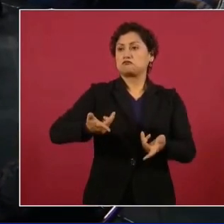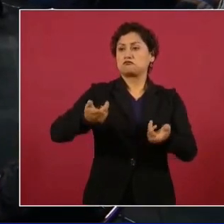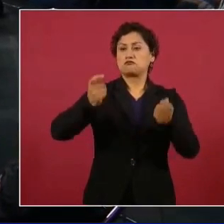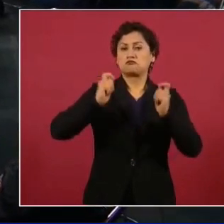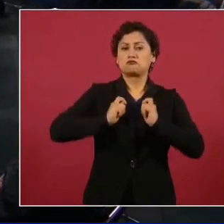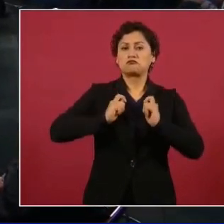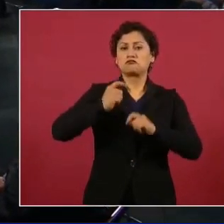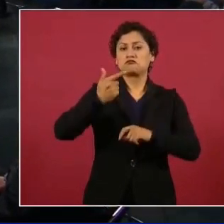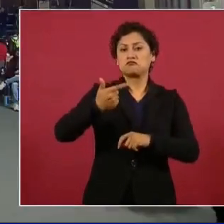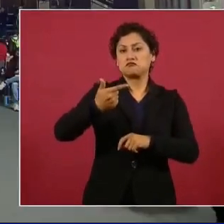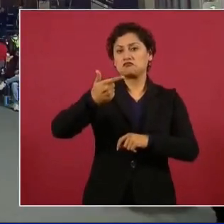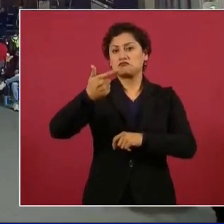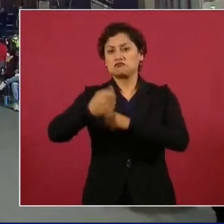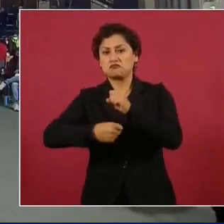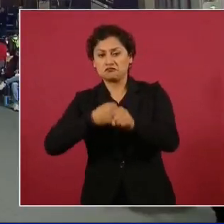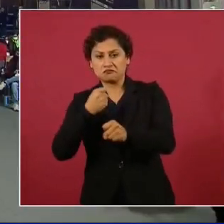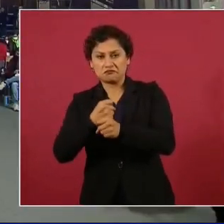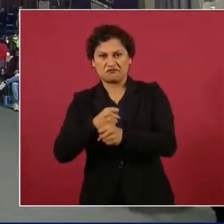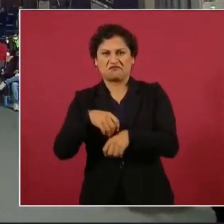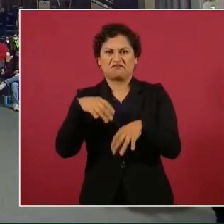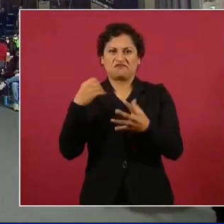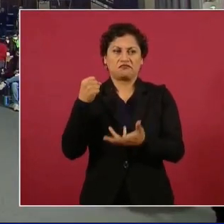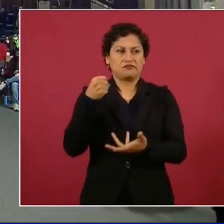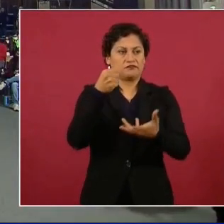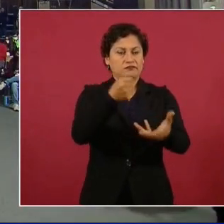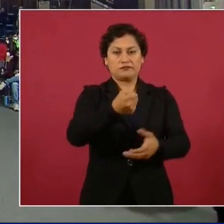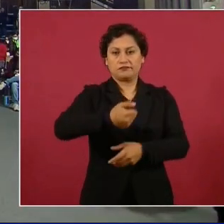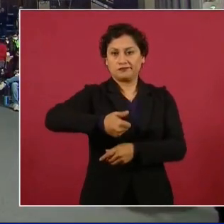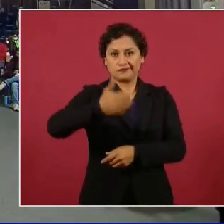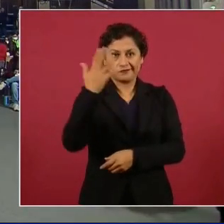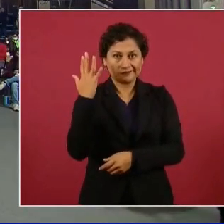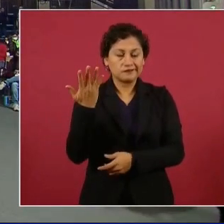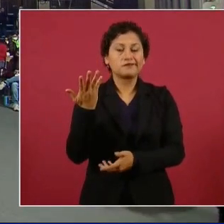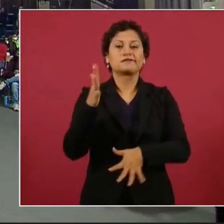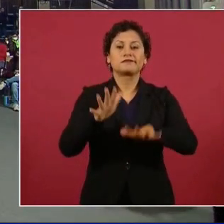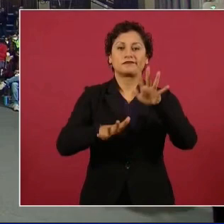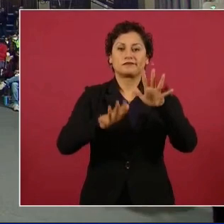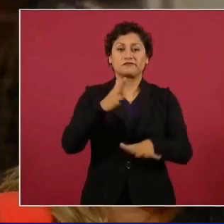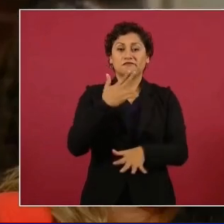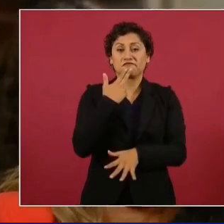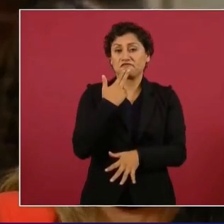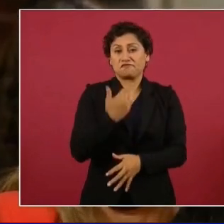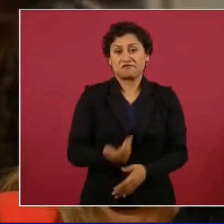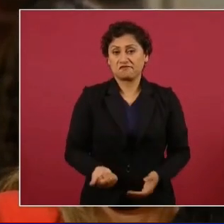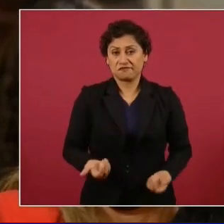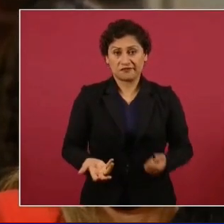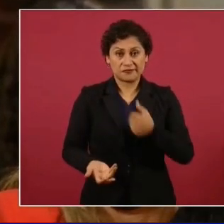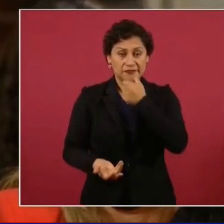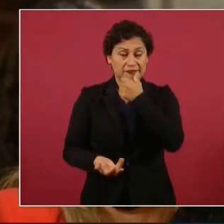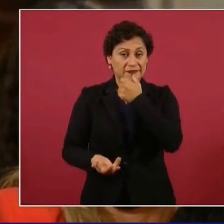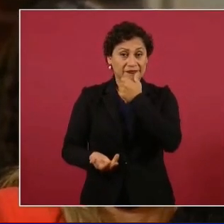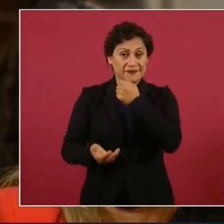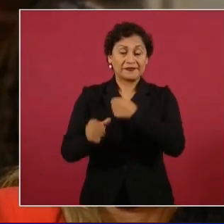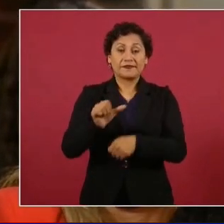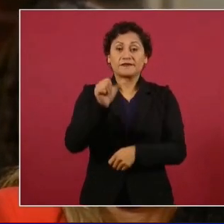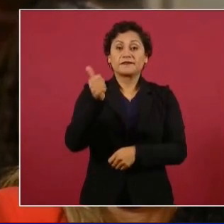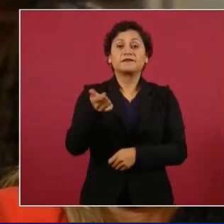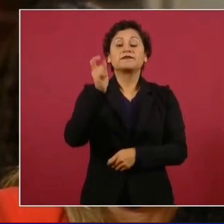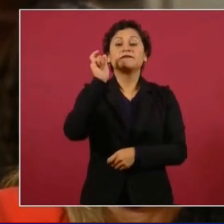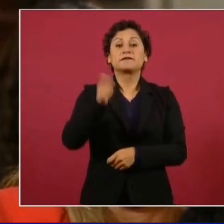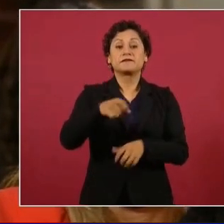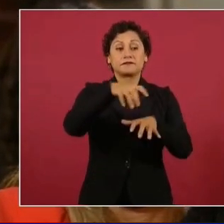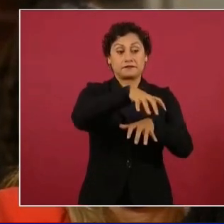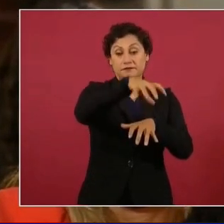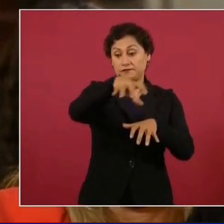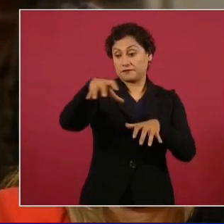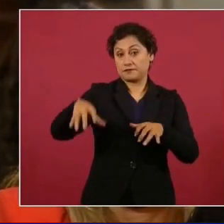específica. Además, su costo es elevado y muchas veces han resultado ineficientes. Otro elemento más es que muchos de estos órganos,